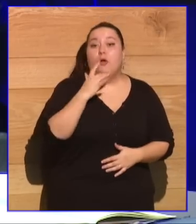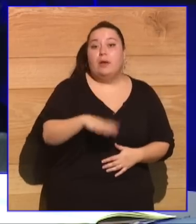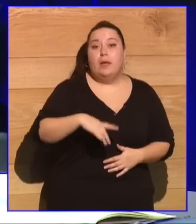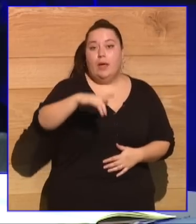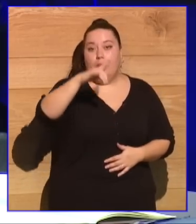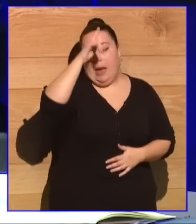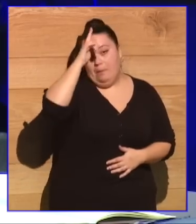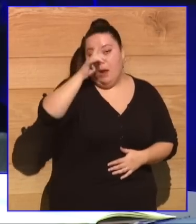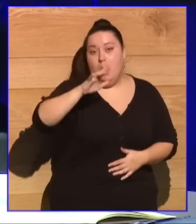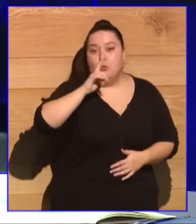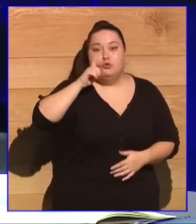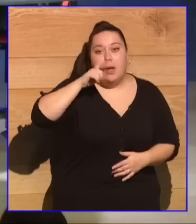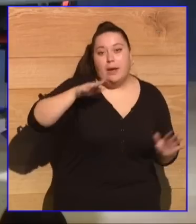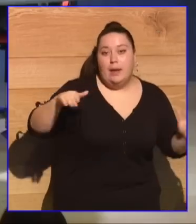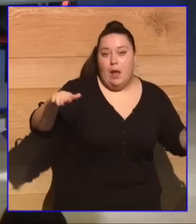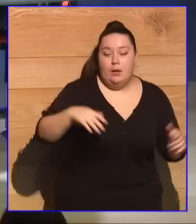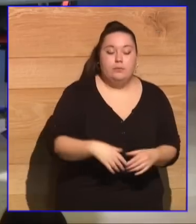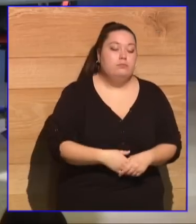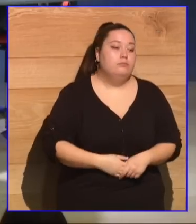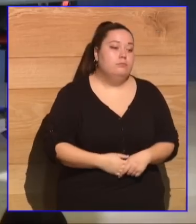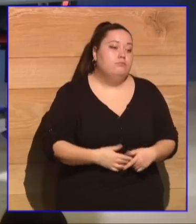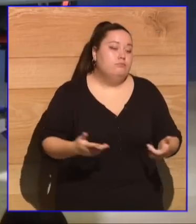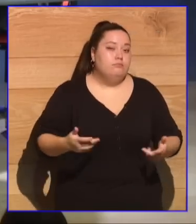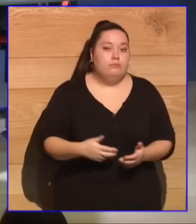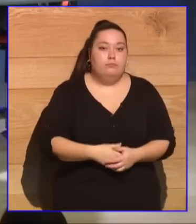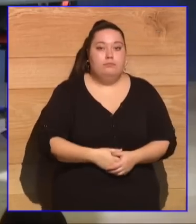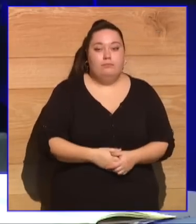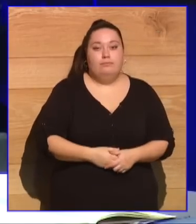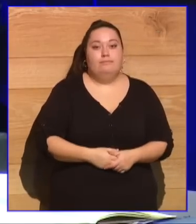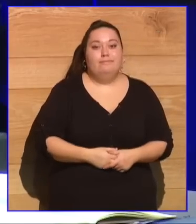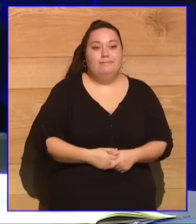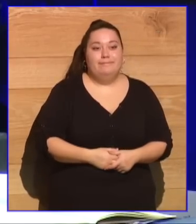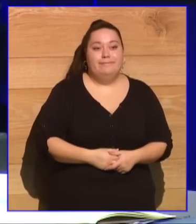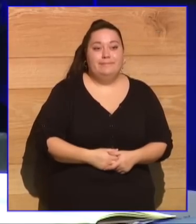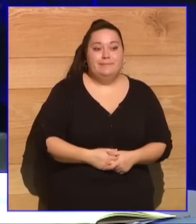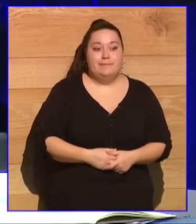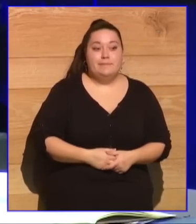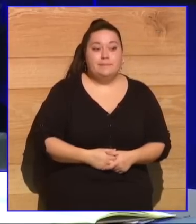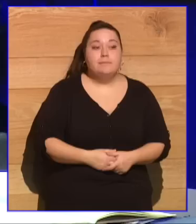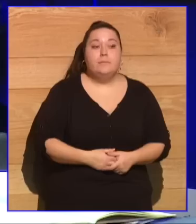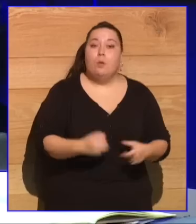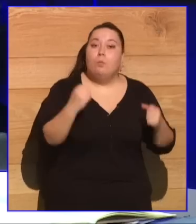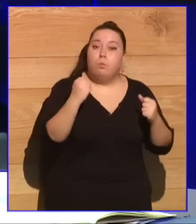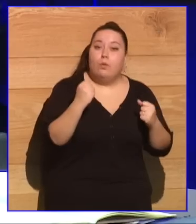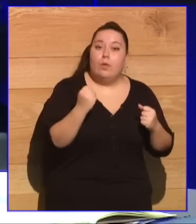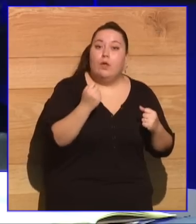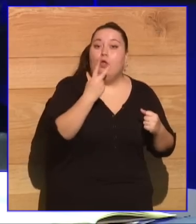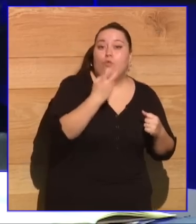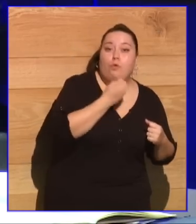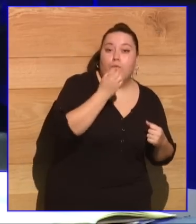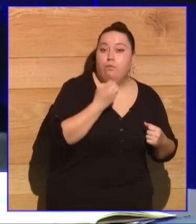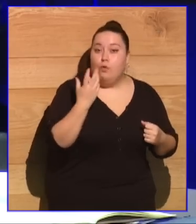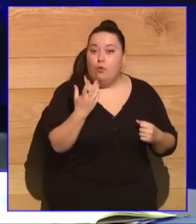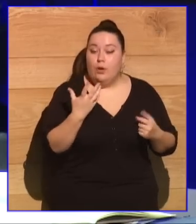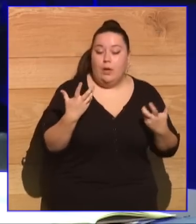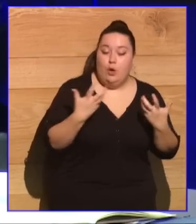águila mala. ¿Por qué? Vale. Porque se ciernen. Eso es, porque se cierne sobre el mundo y tiene más poder. Esas dos flores, por ejemplo, que